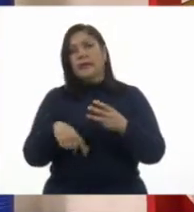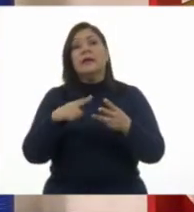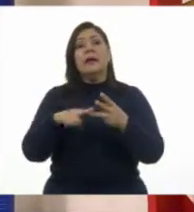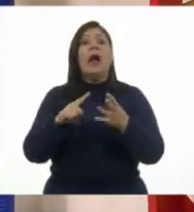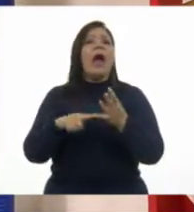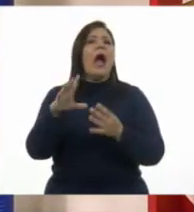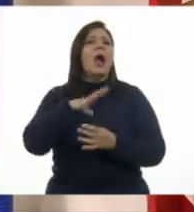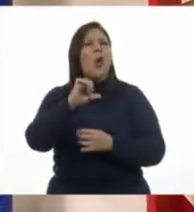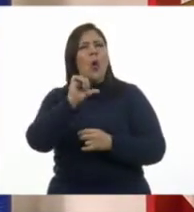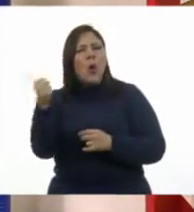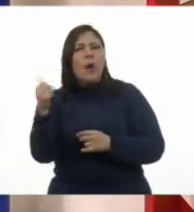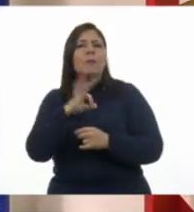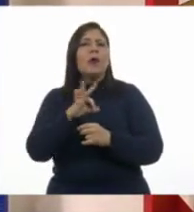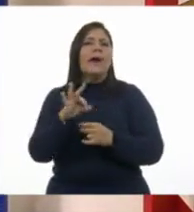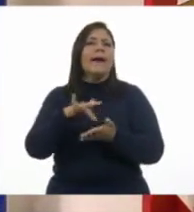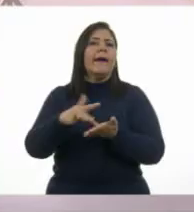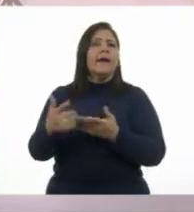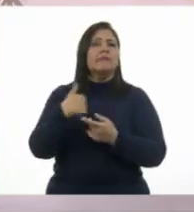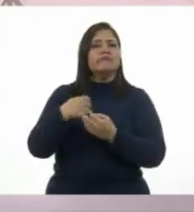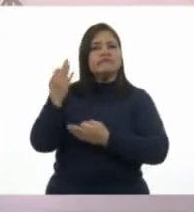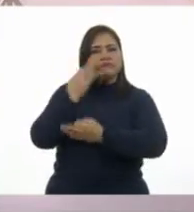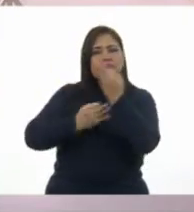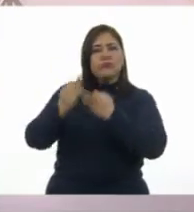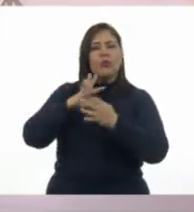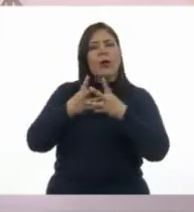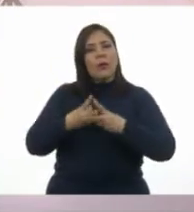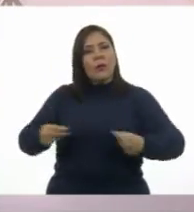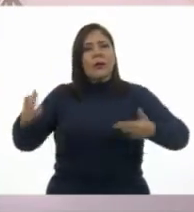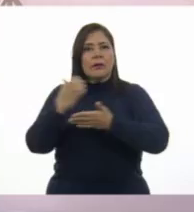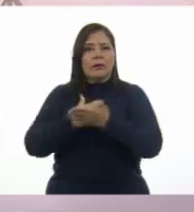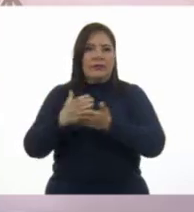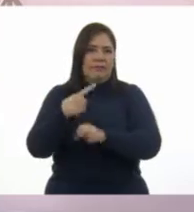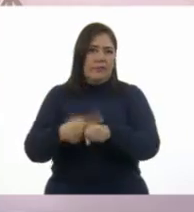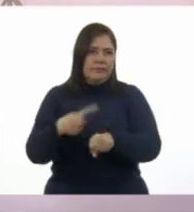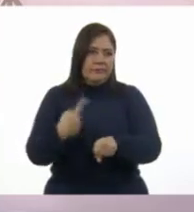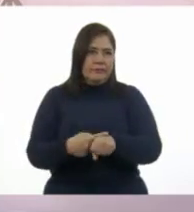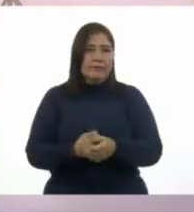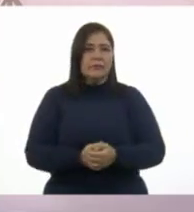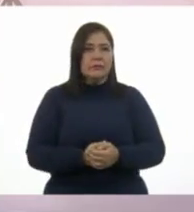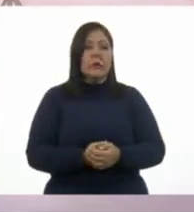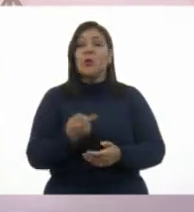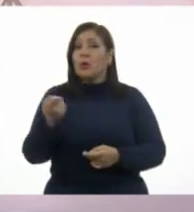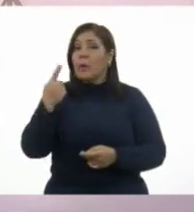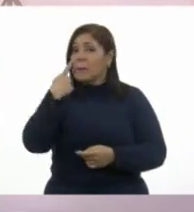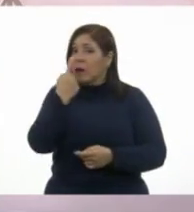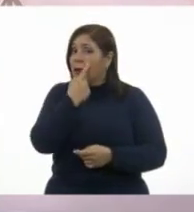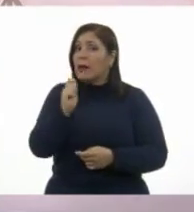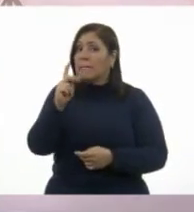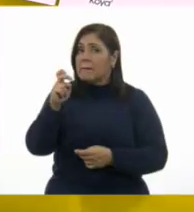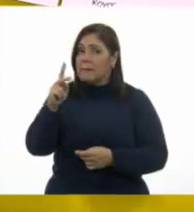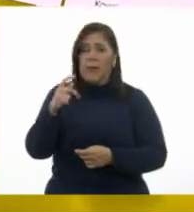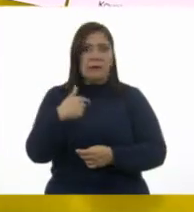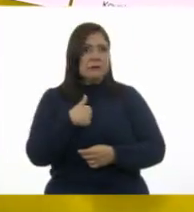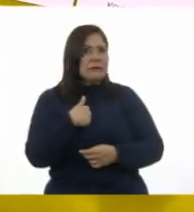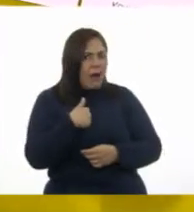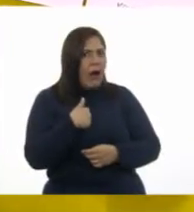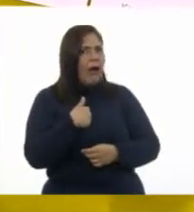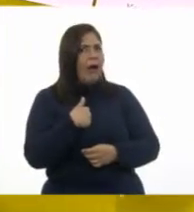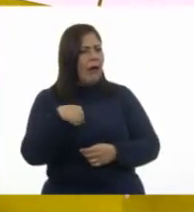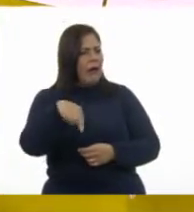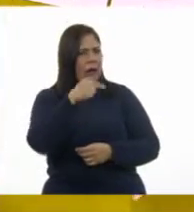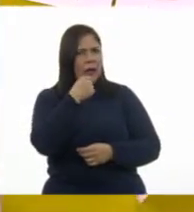enfermedades. ¿Cómo ves, Pepe? Ah, yo veo que está muy padre que todos los niños saben